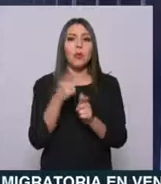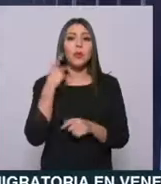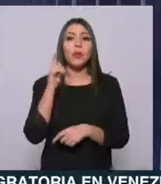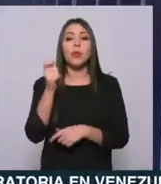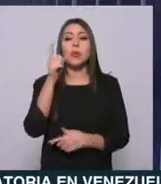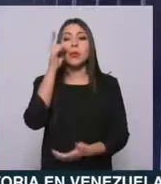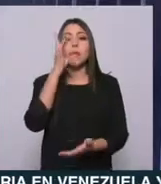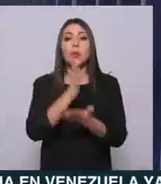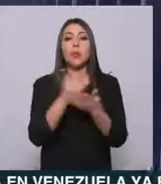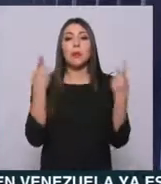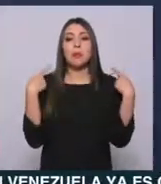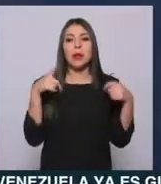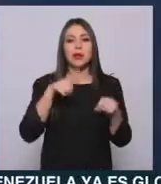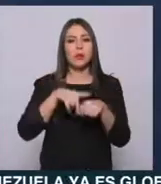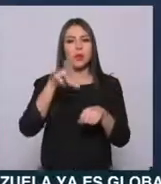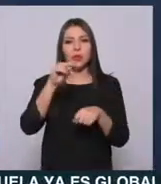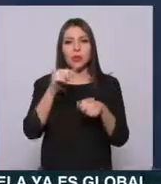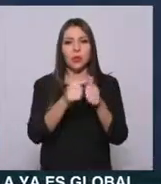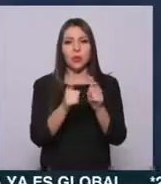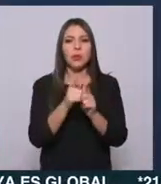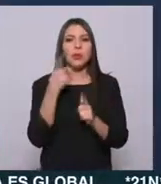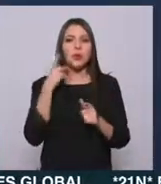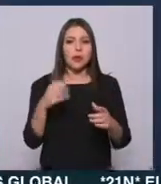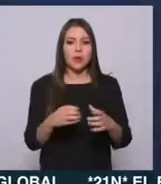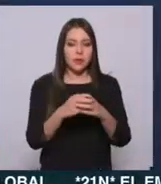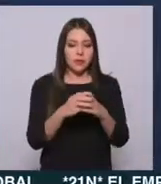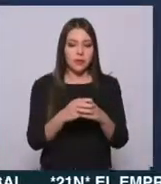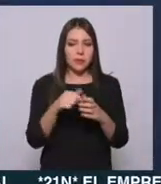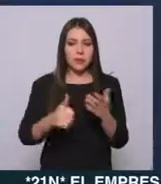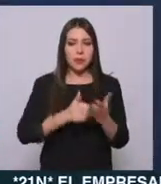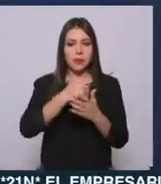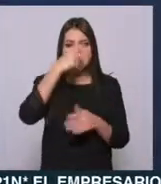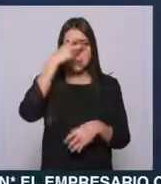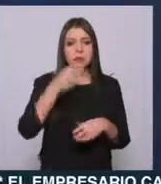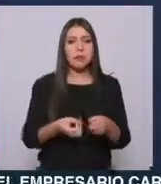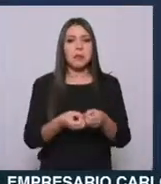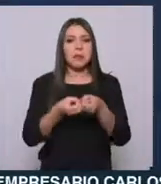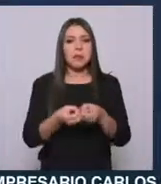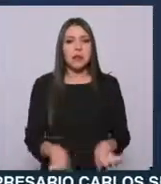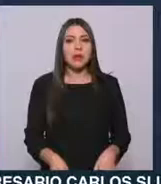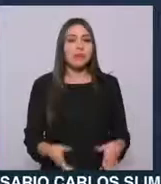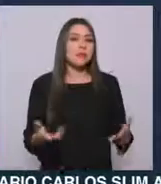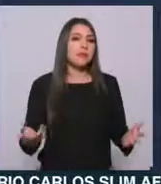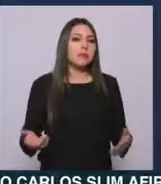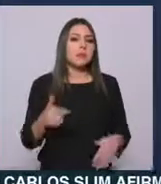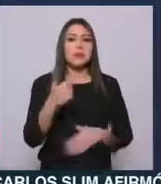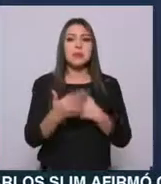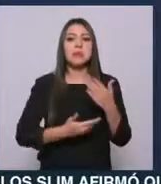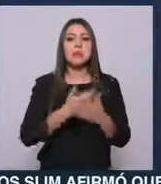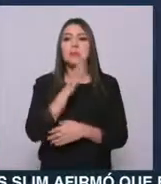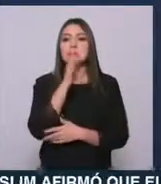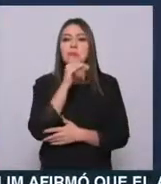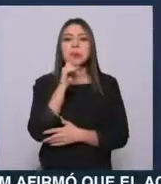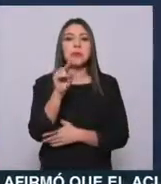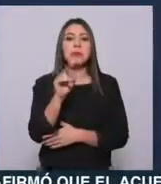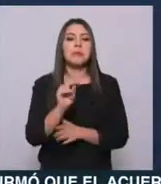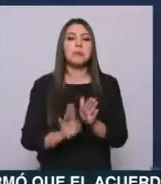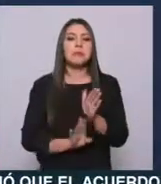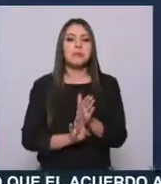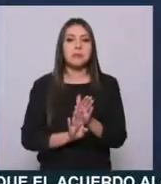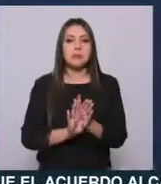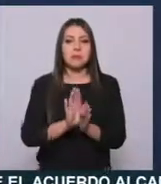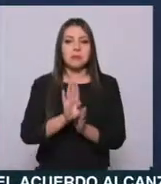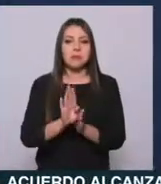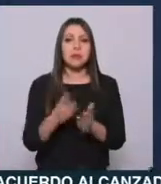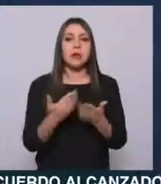personales. Y en el caso de la Ciudad de México lo perdimos junto con Alejandra porque el proyecto por varias circunstancias no ponderó. Y en este caso yo creo que